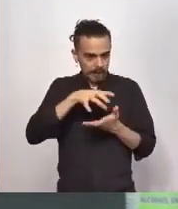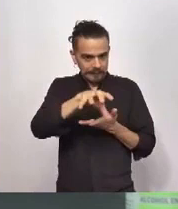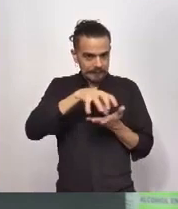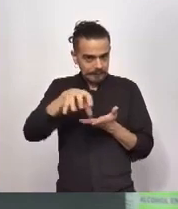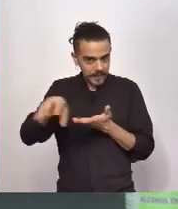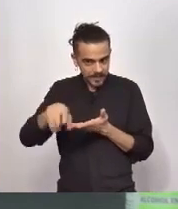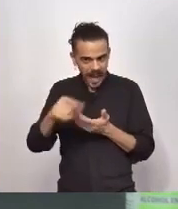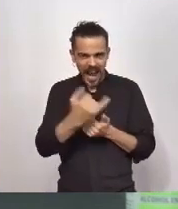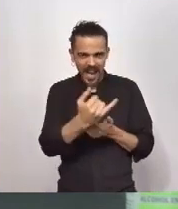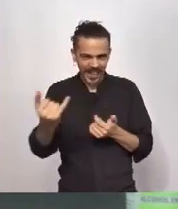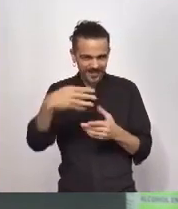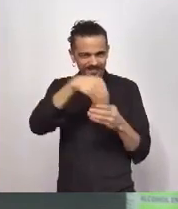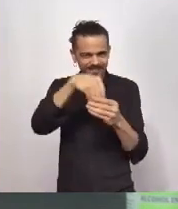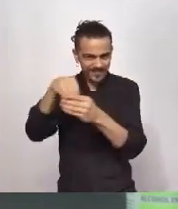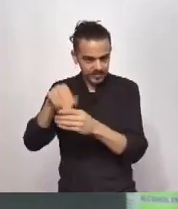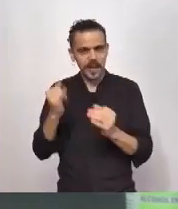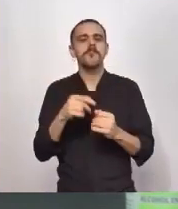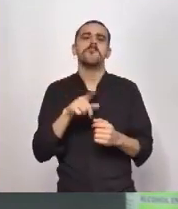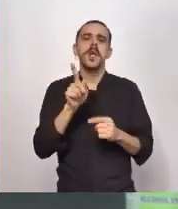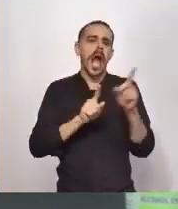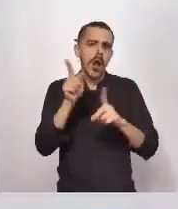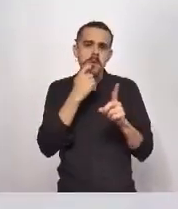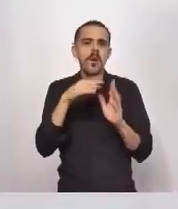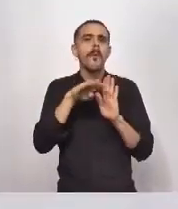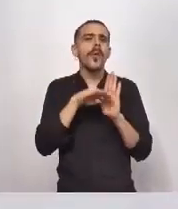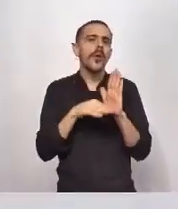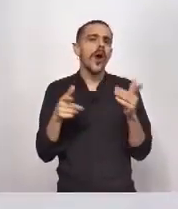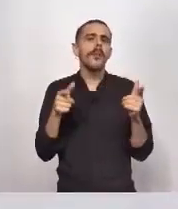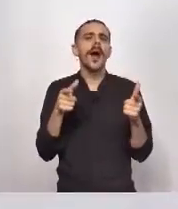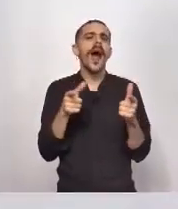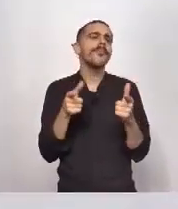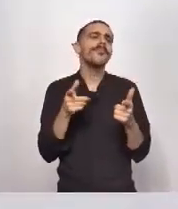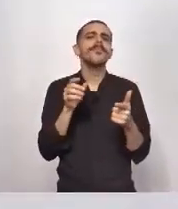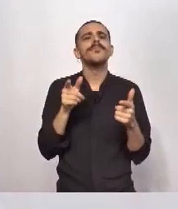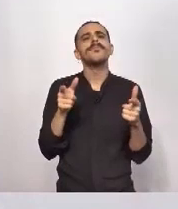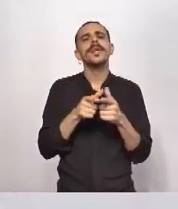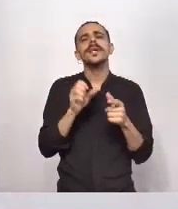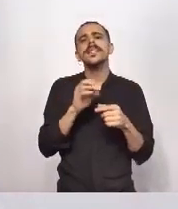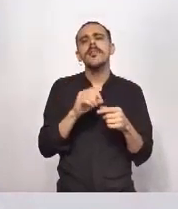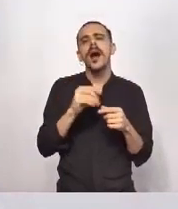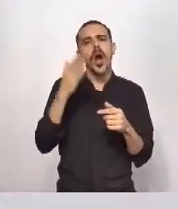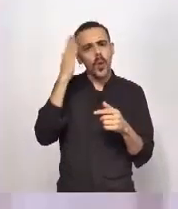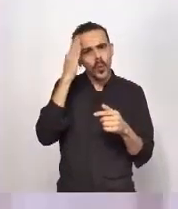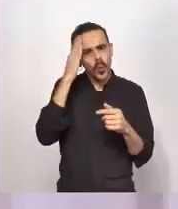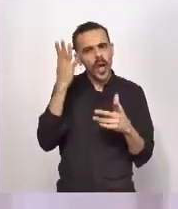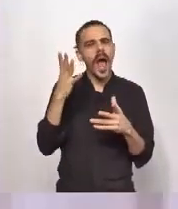Entre ellos, por ejemplo, el programa Cultura de Entre Casa, que lo seguimos haciendo, es un programa